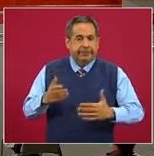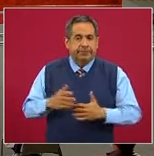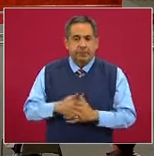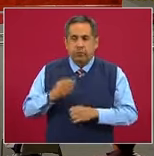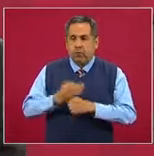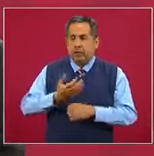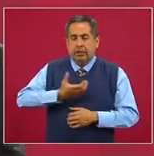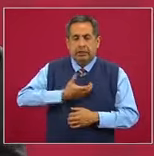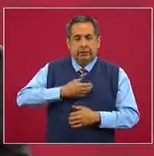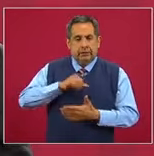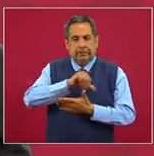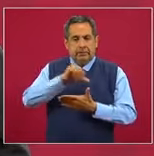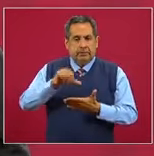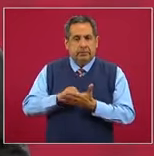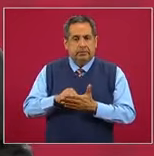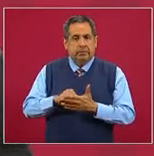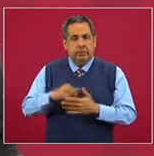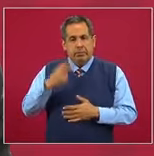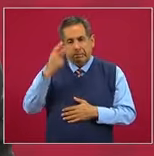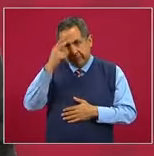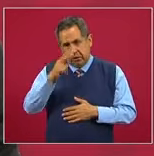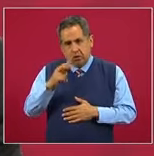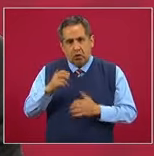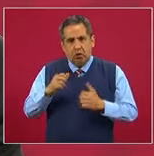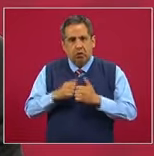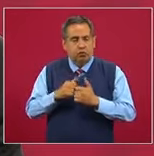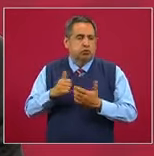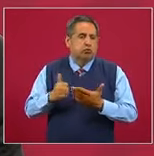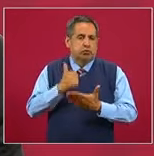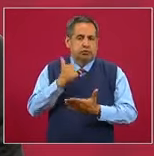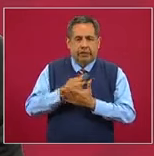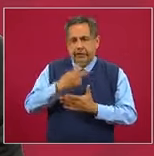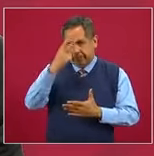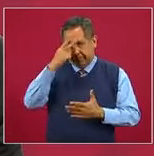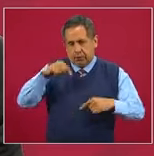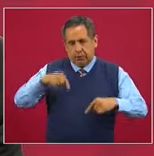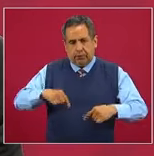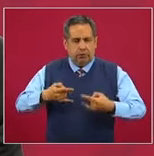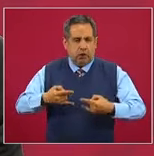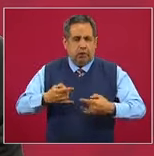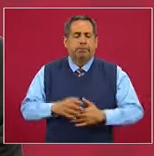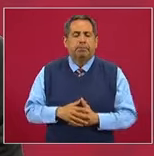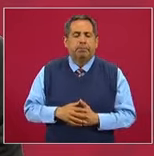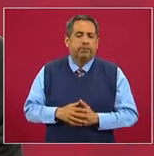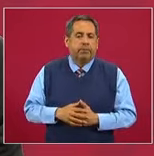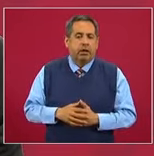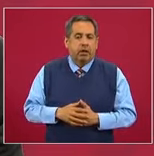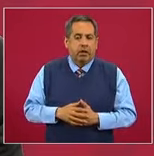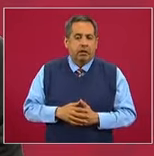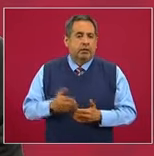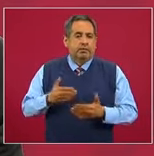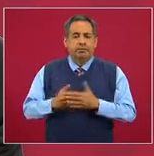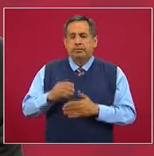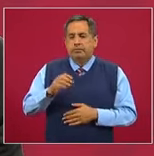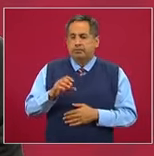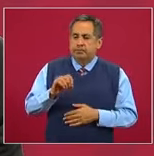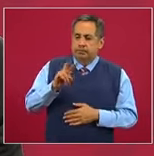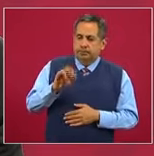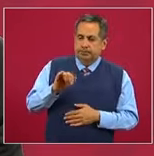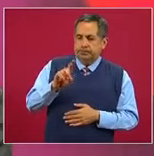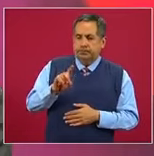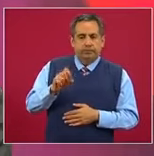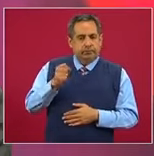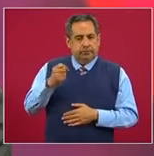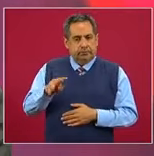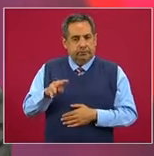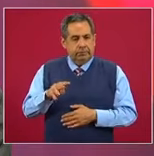en el Palacio Nacional de México, en la Ciudad de México. Vamos a iniciar la conferencia de prensa diaria sobre COVID-19, la pandemia